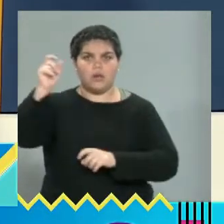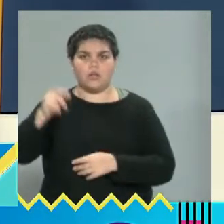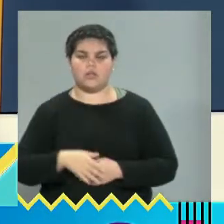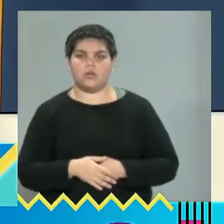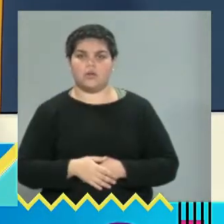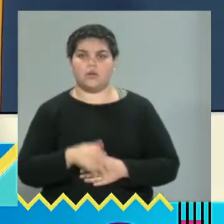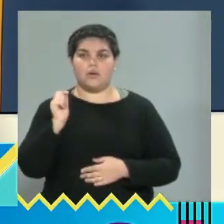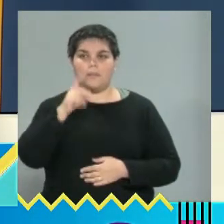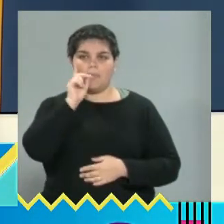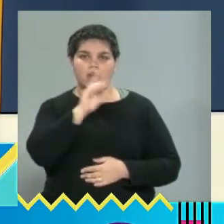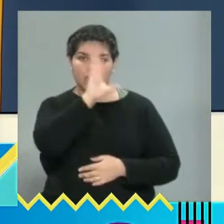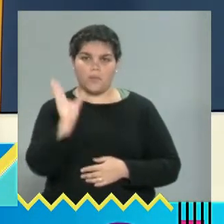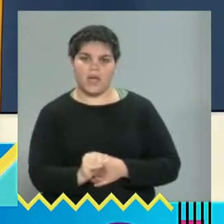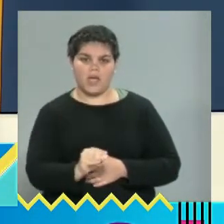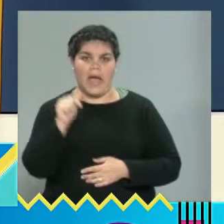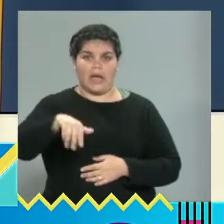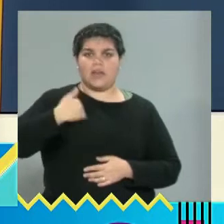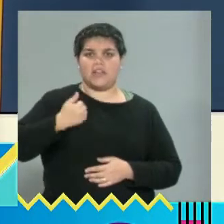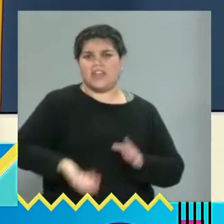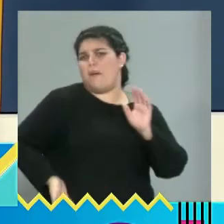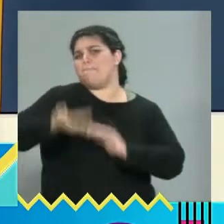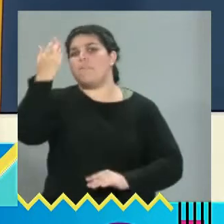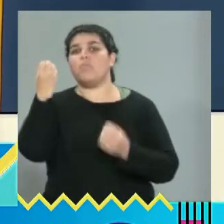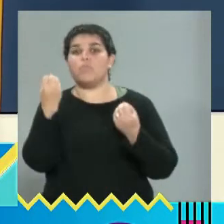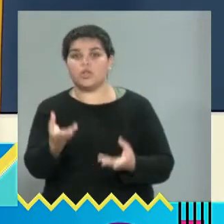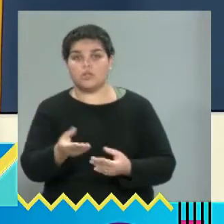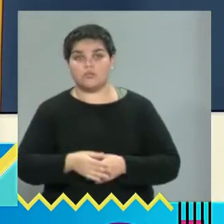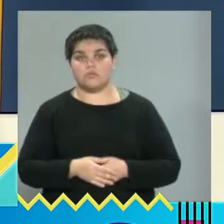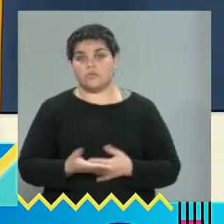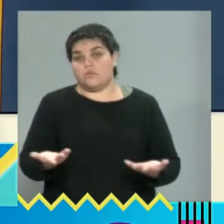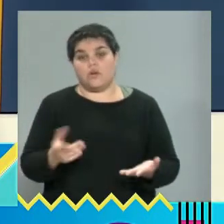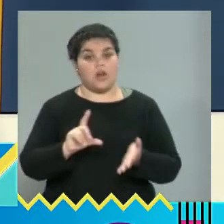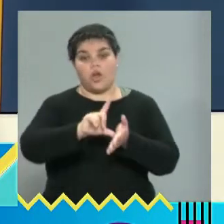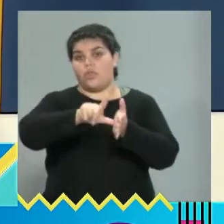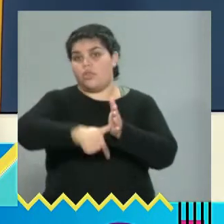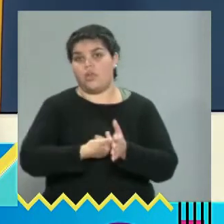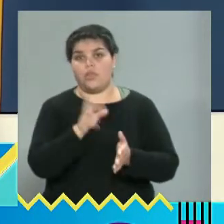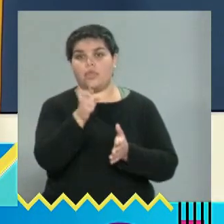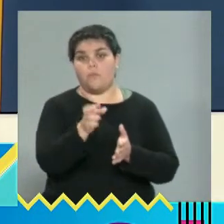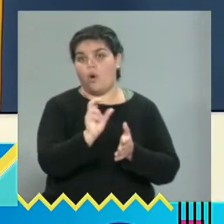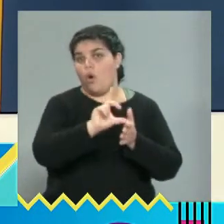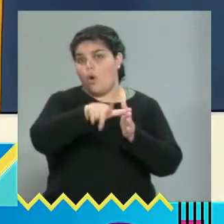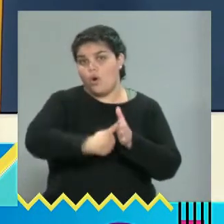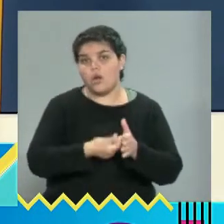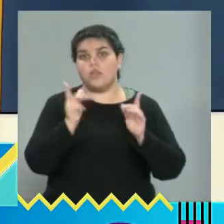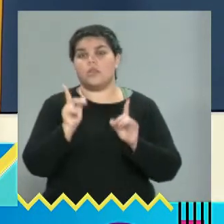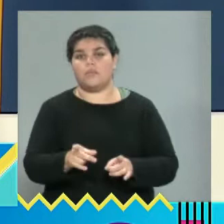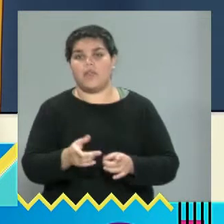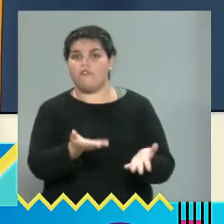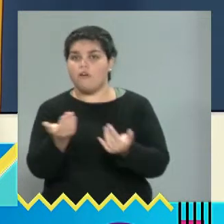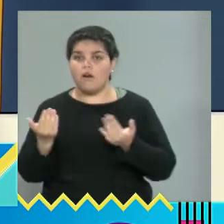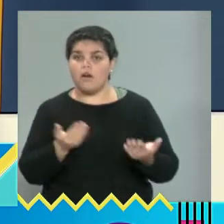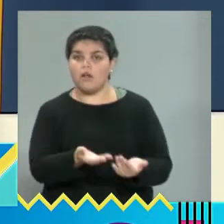Argentina reaccionó más que en los otros? Bueno, pues Argentina tiene un condimento de atraso cambiario y de déficit fiscal, principalmente, entre otros